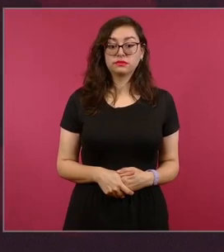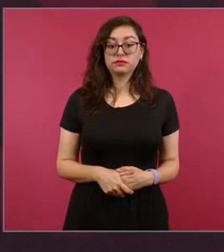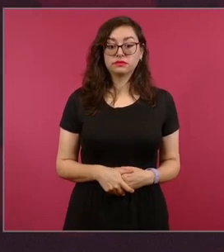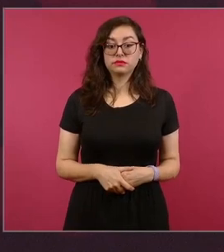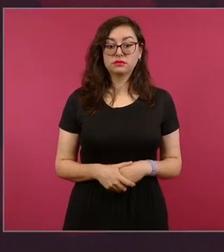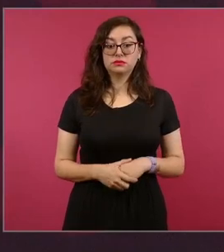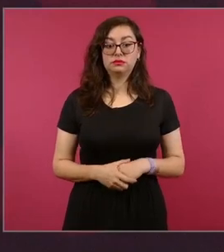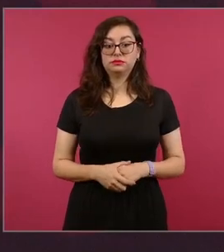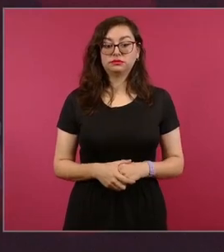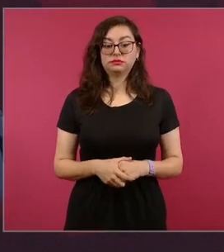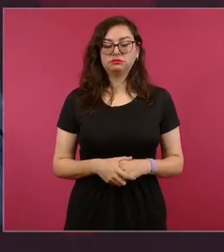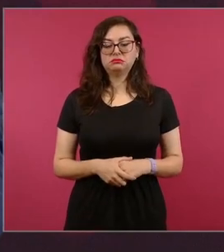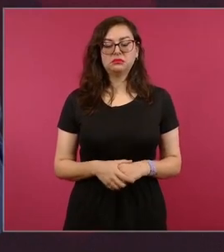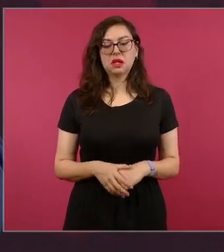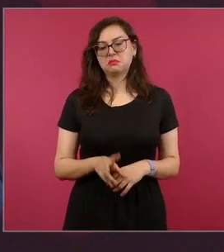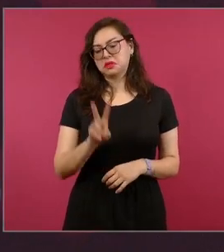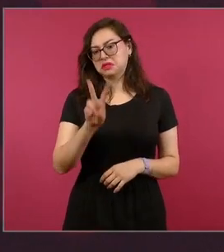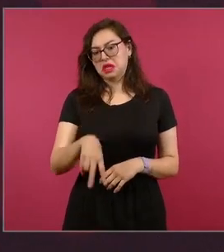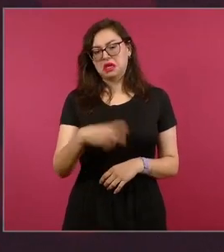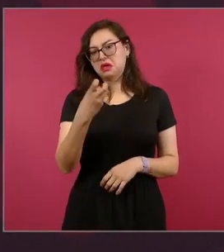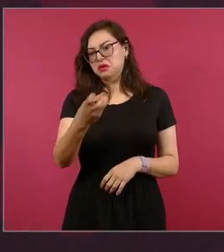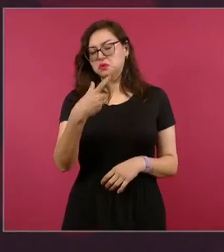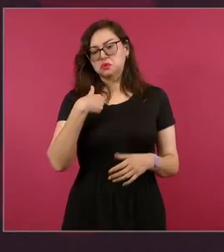no la vi con detenimiento.